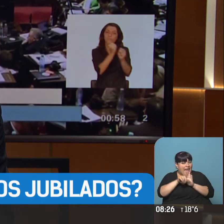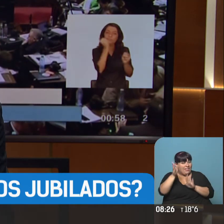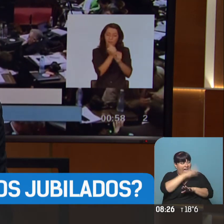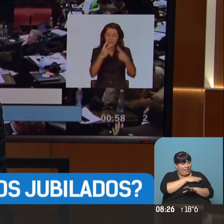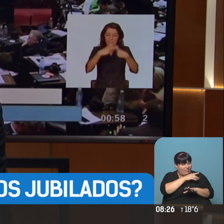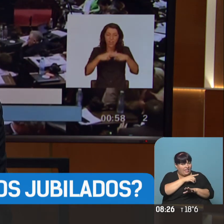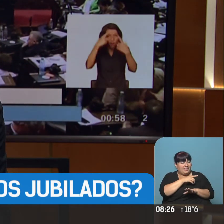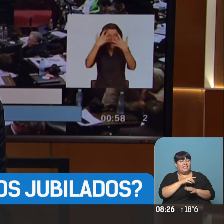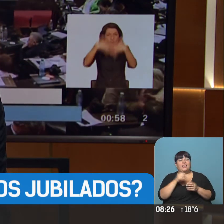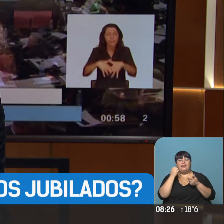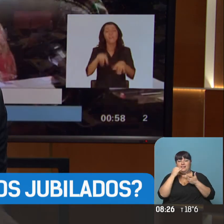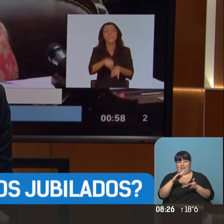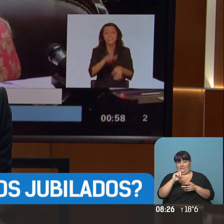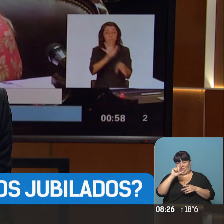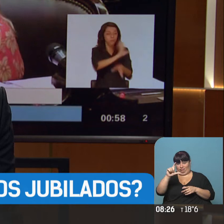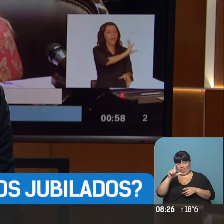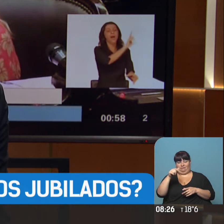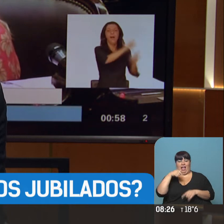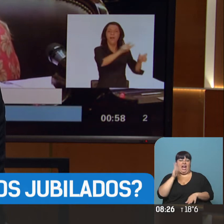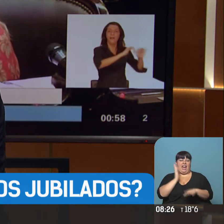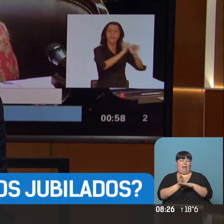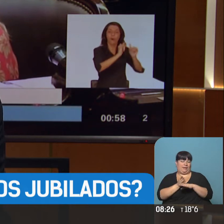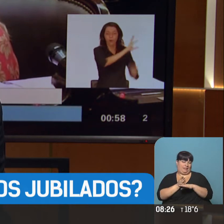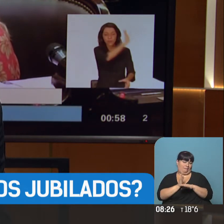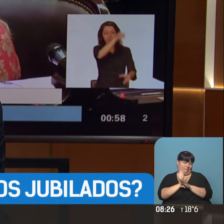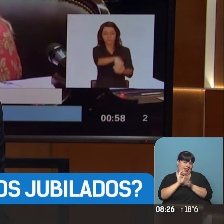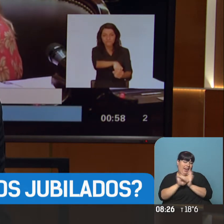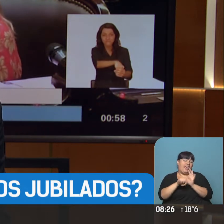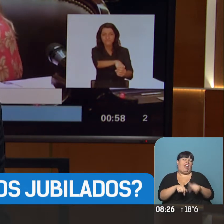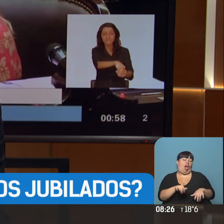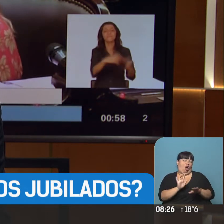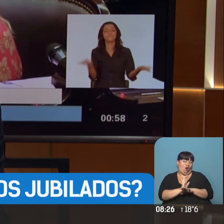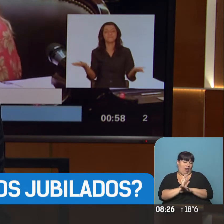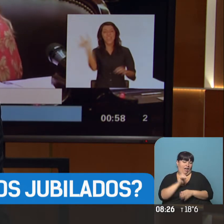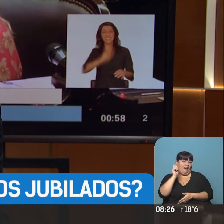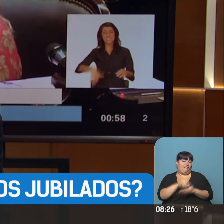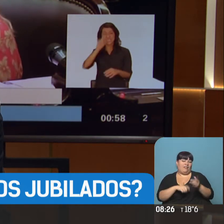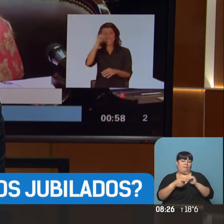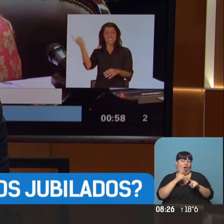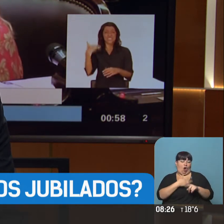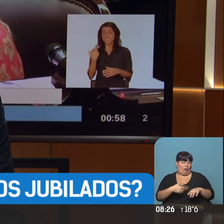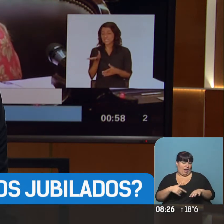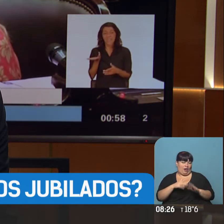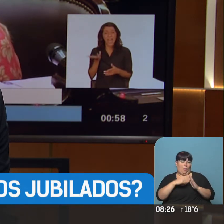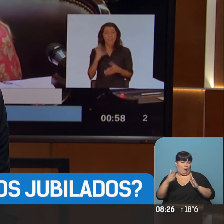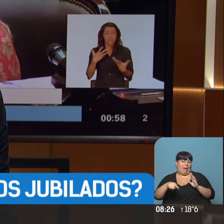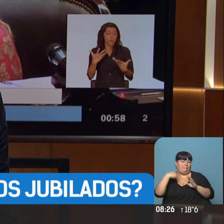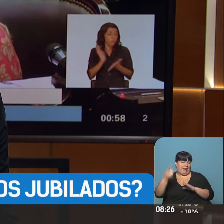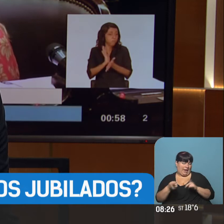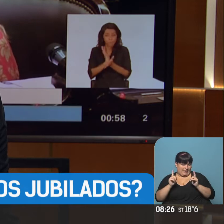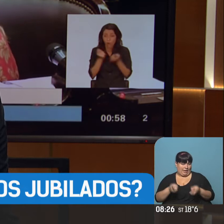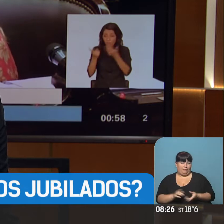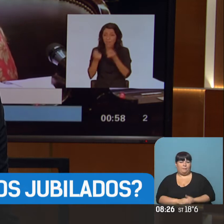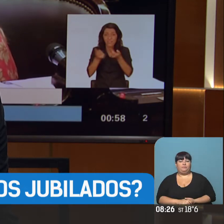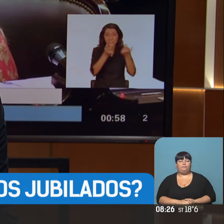ley todavía vigente, tiene que ser técnicamente refrendada por el Ejecutivo, cosa que va a estar pasando mañana mismo.